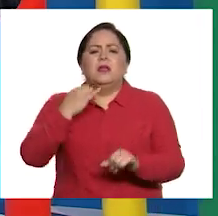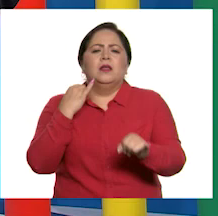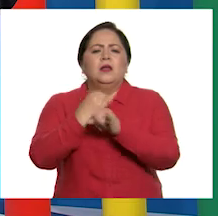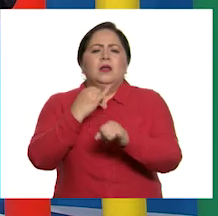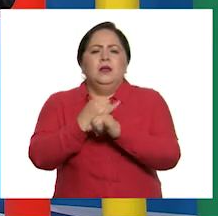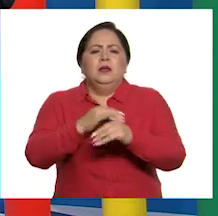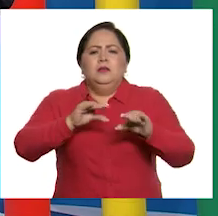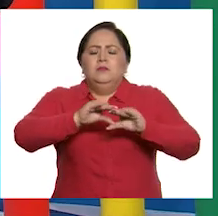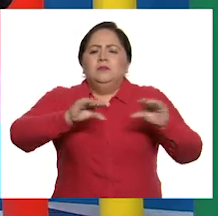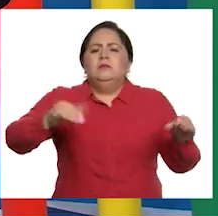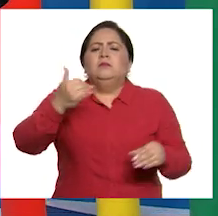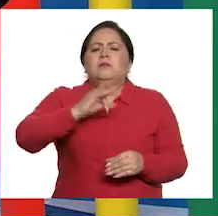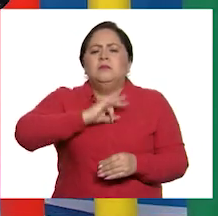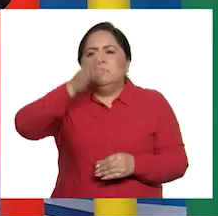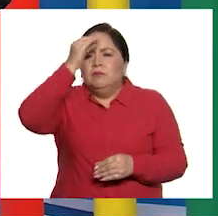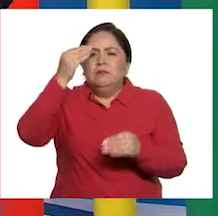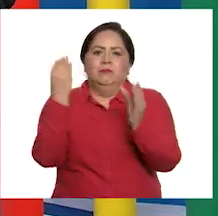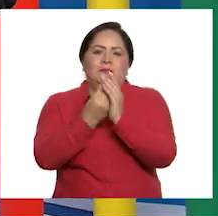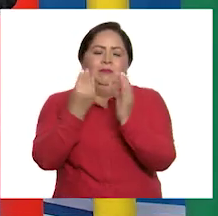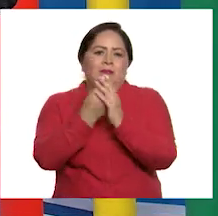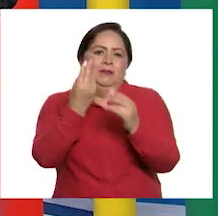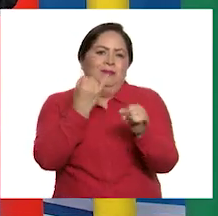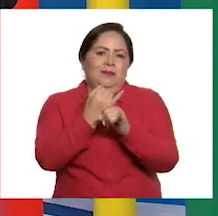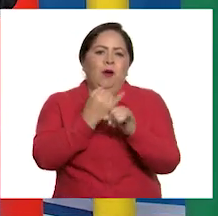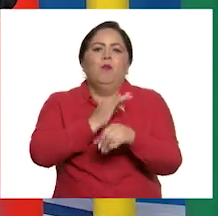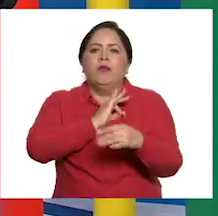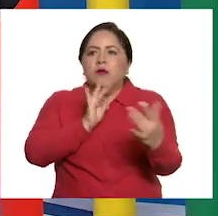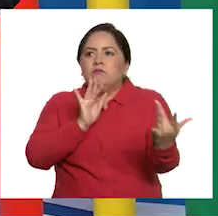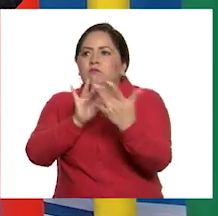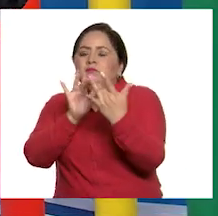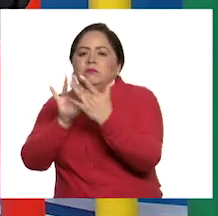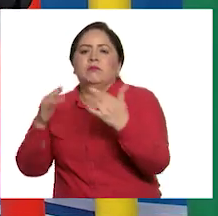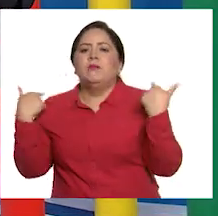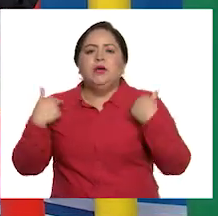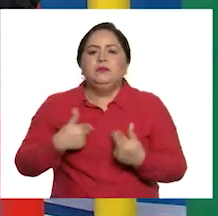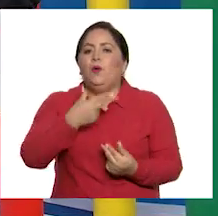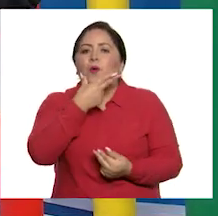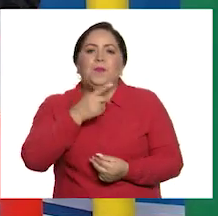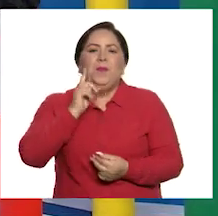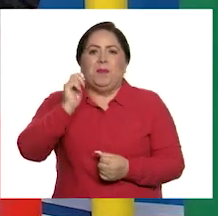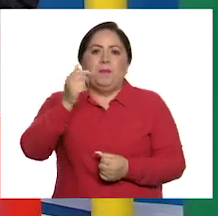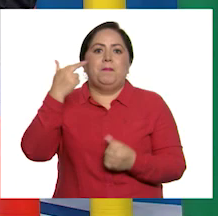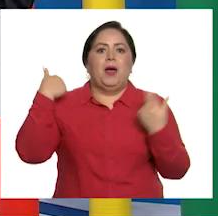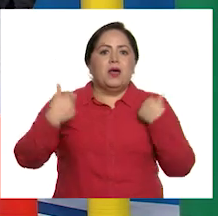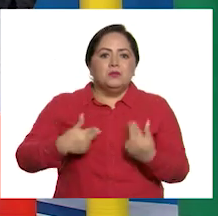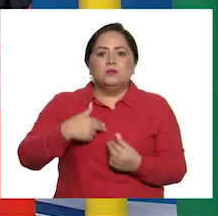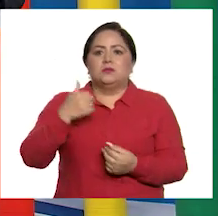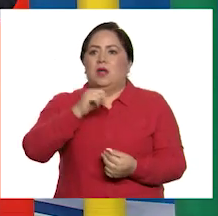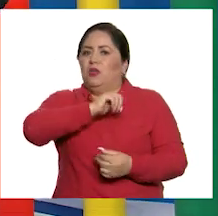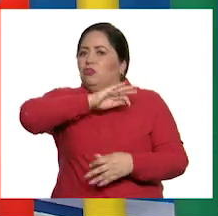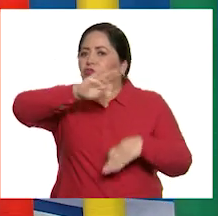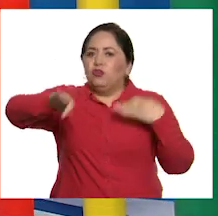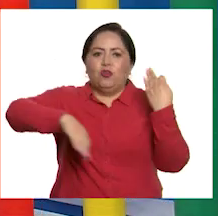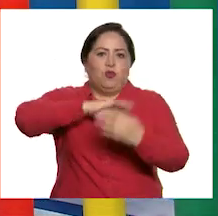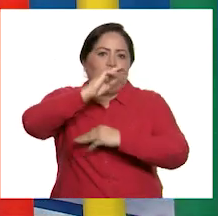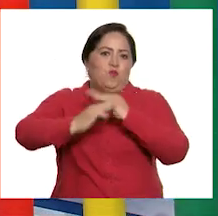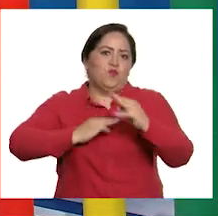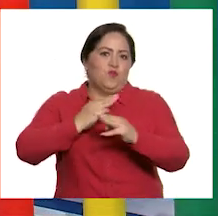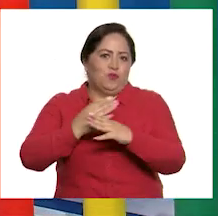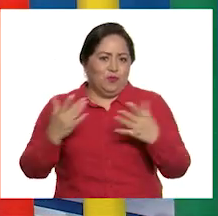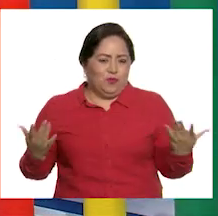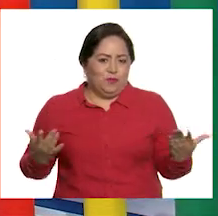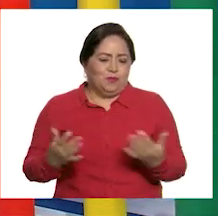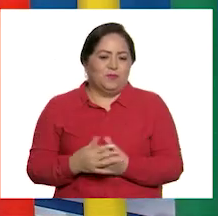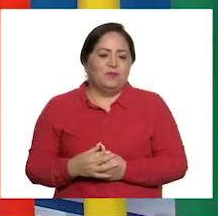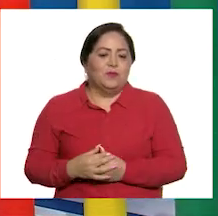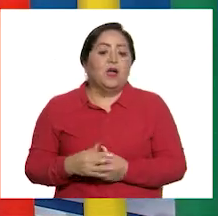y poder seguir aprendiendo en las clases. Permite la comunicación entre alumnas y alumnos y docentes de todo el mundo. Oh.